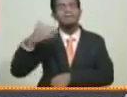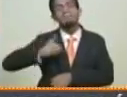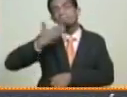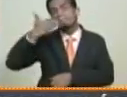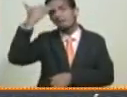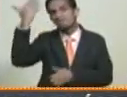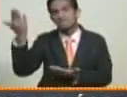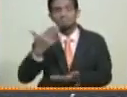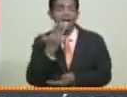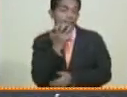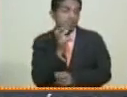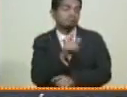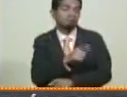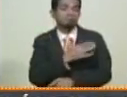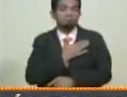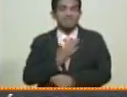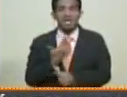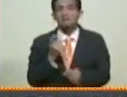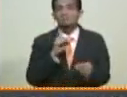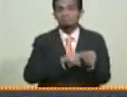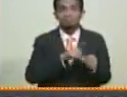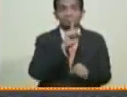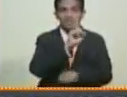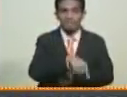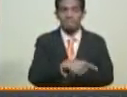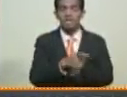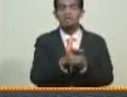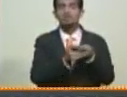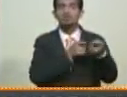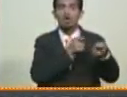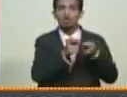droga en Colombia, para controlarlo. Es